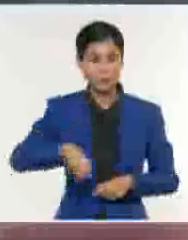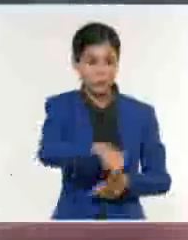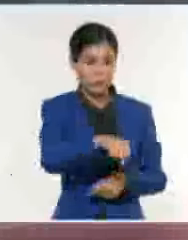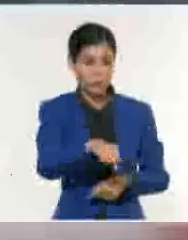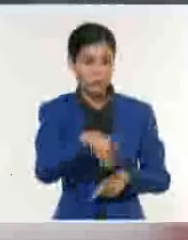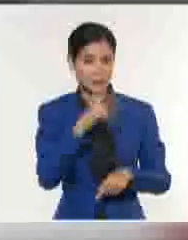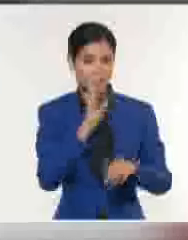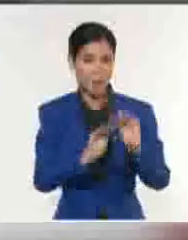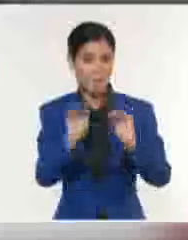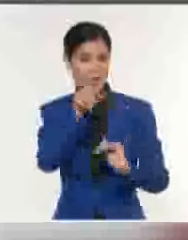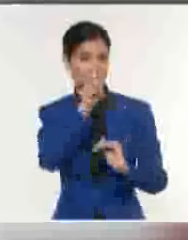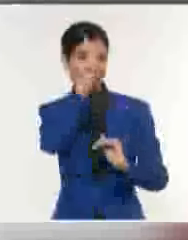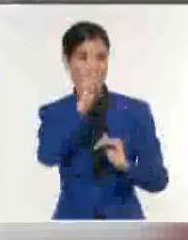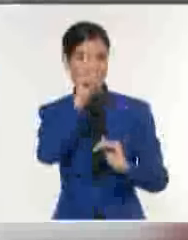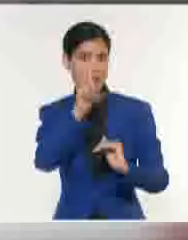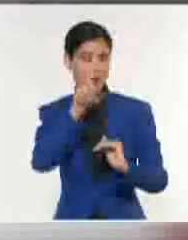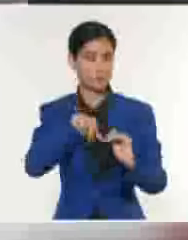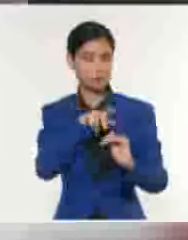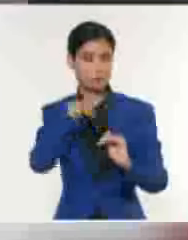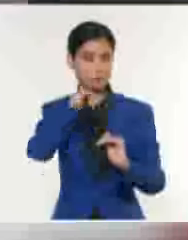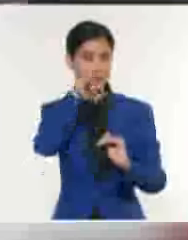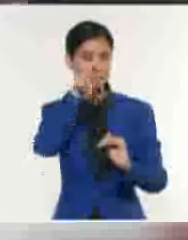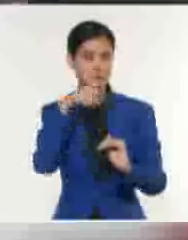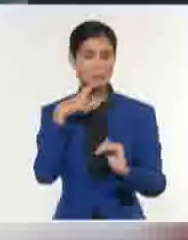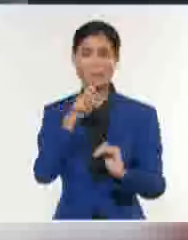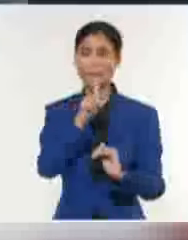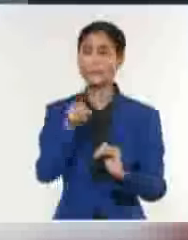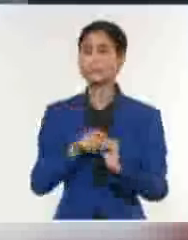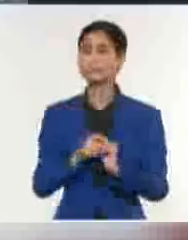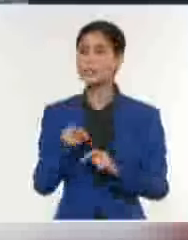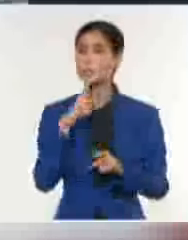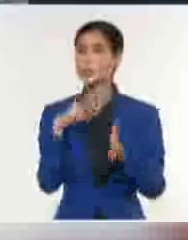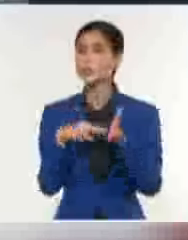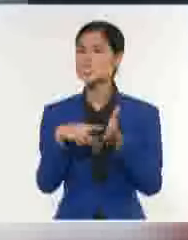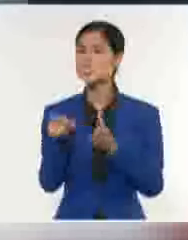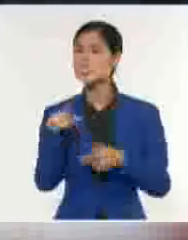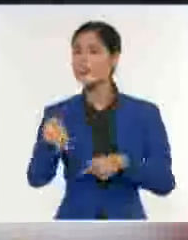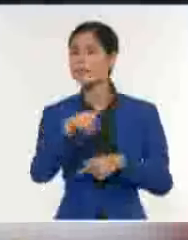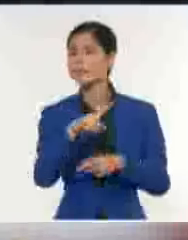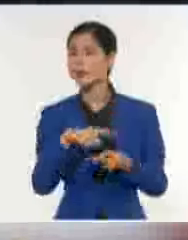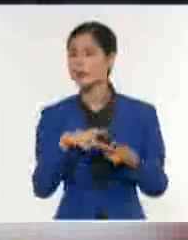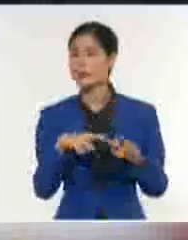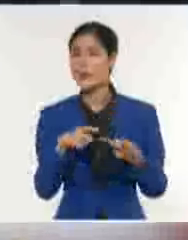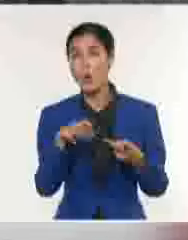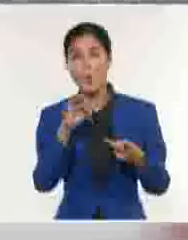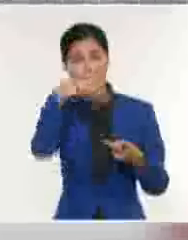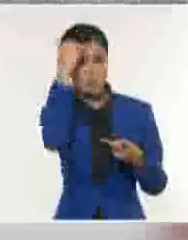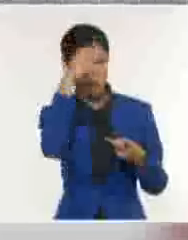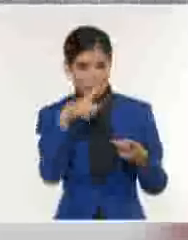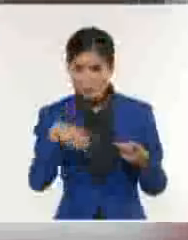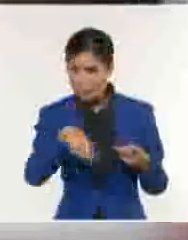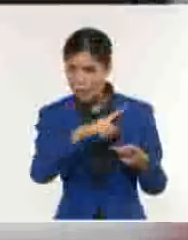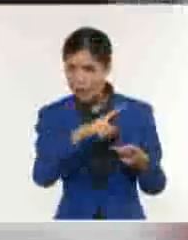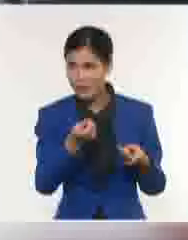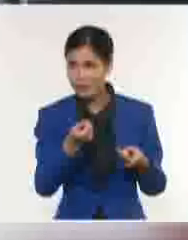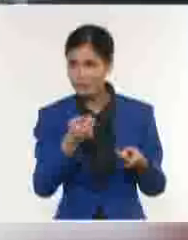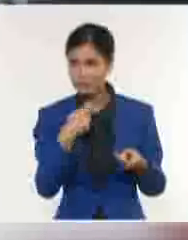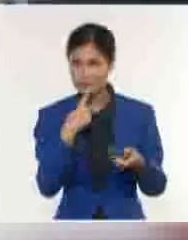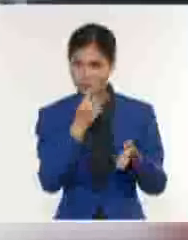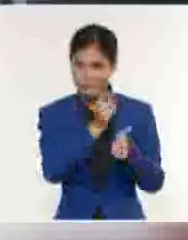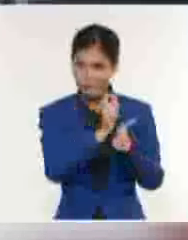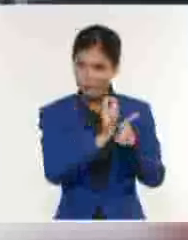piso, me preguntaron si yo había ido a Siria, si había viajado a Medio Oriente, me hicieron llegar toda una planilla